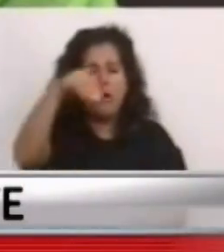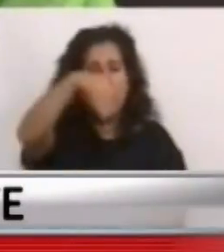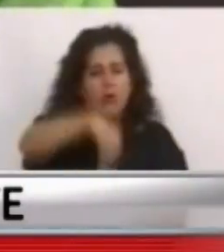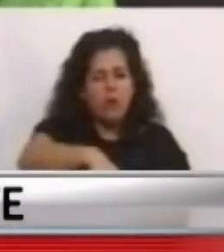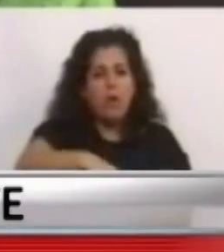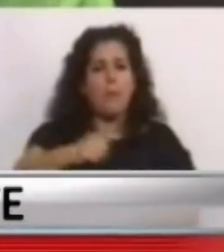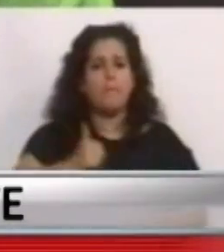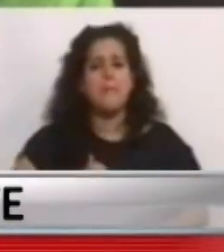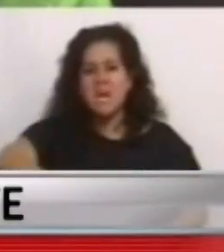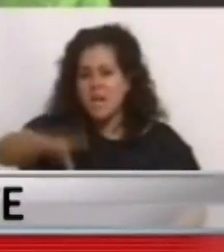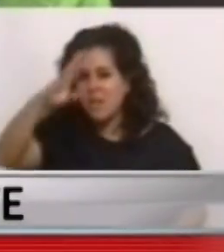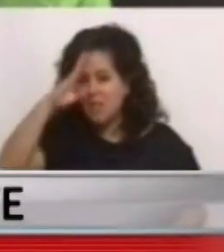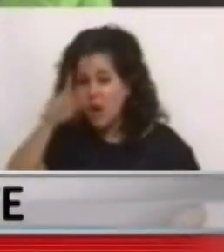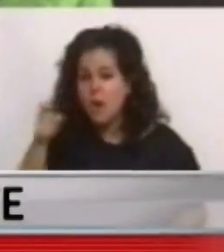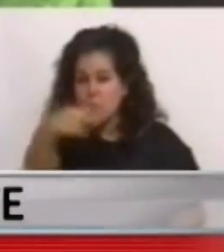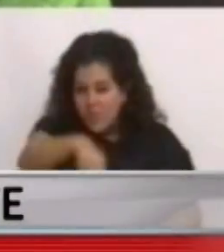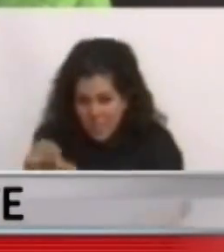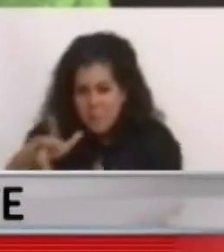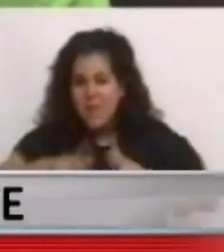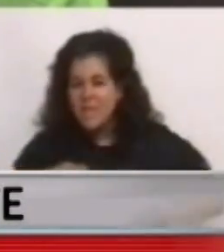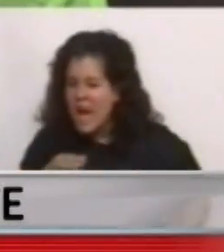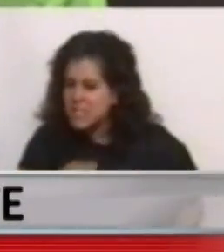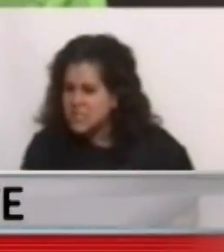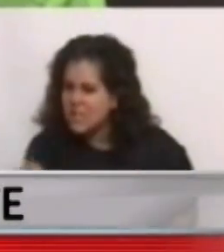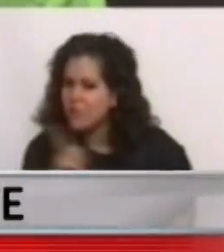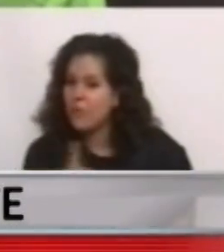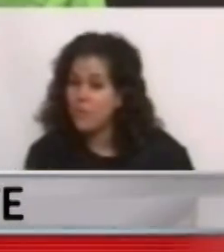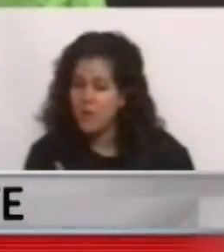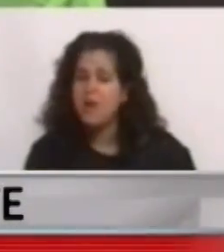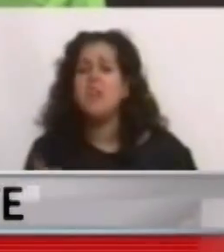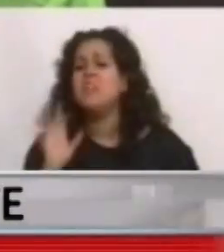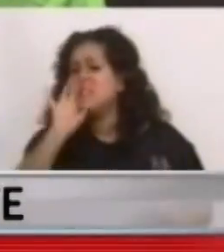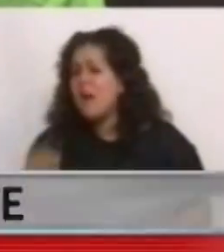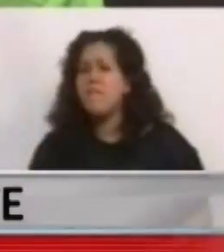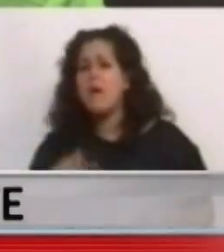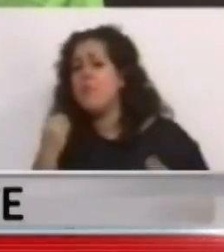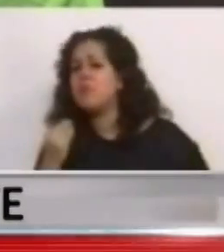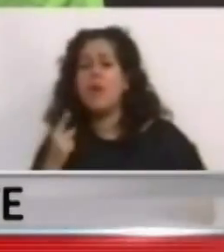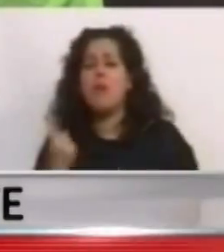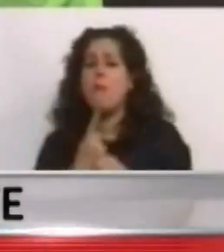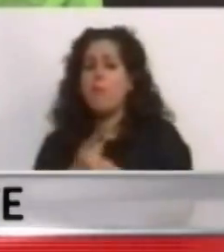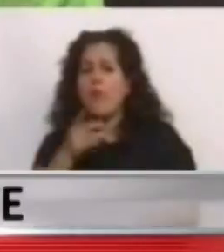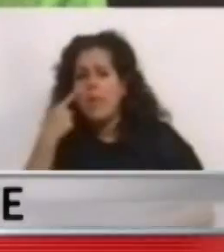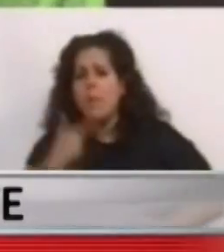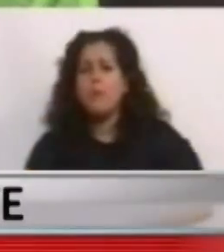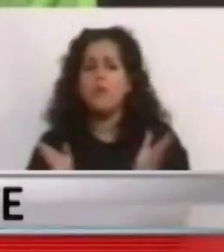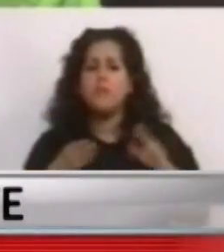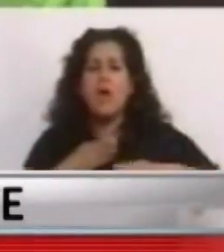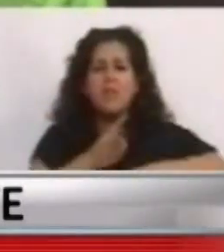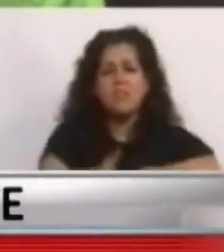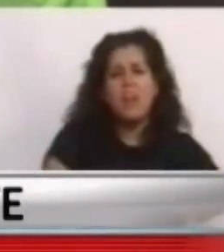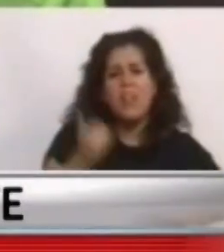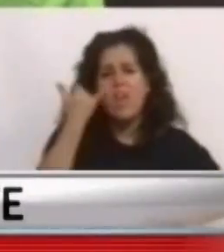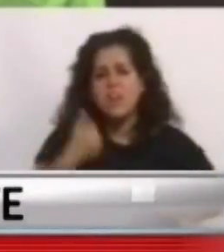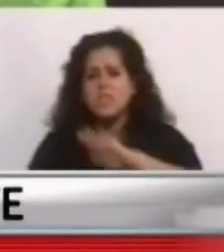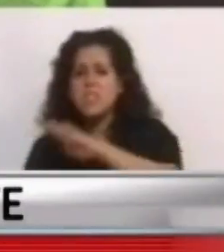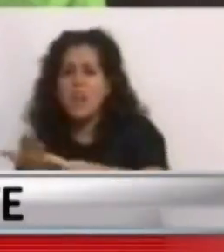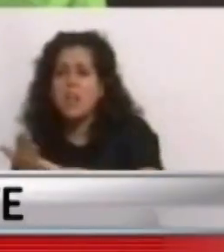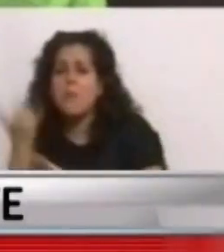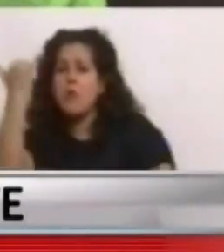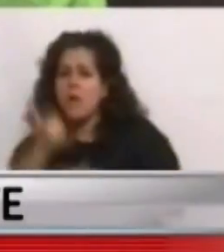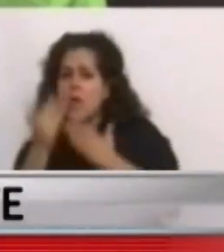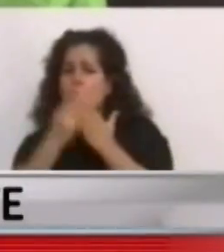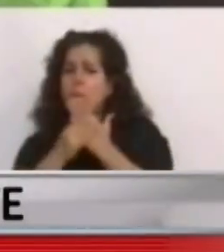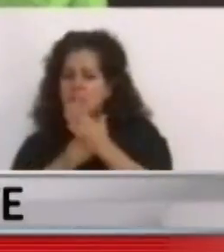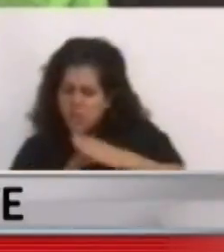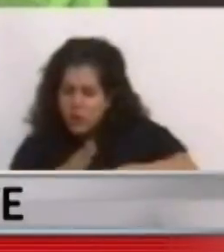dicen que no fue un asesinato. ¿Saben por qué no pueden mostrar las entradas y salidas? Porque hay un ministro que entró y salió y que no tiene nada